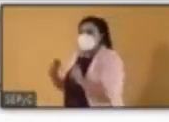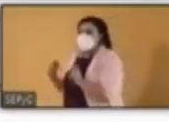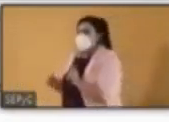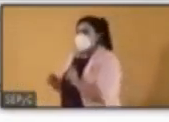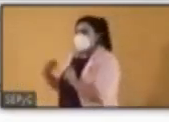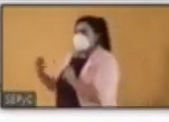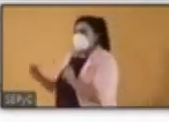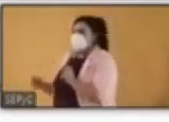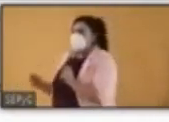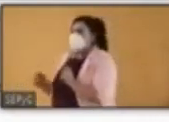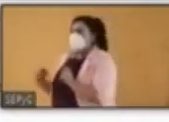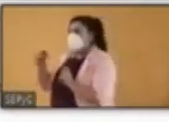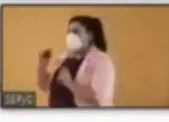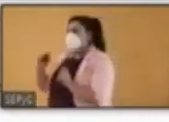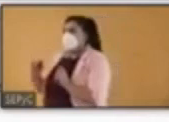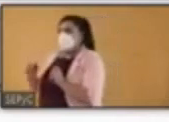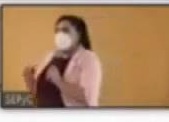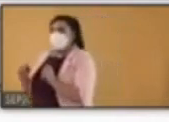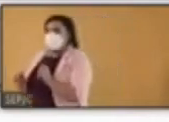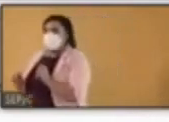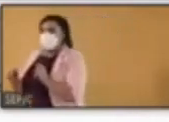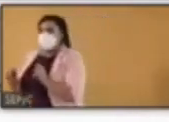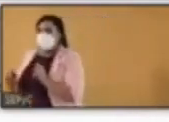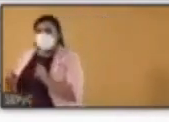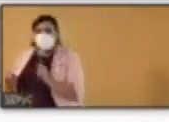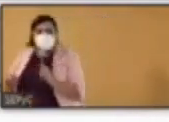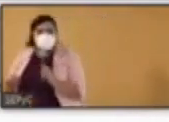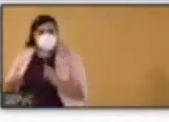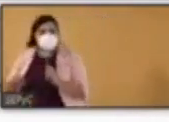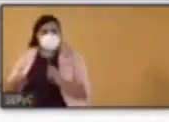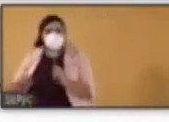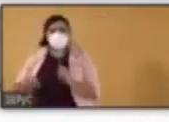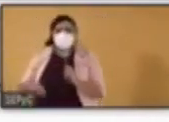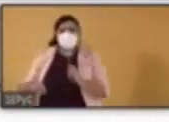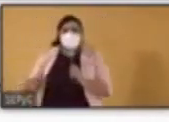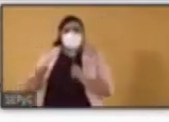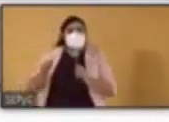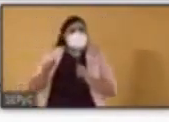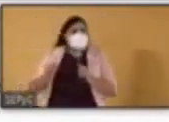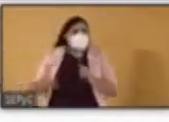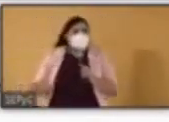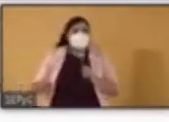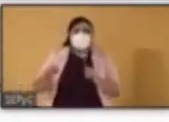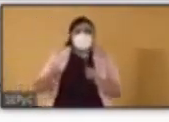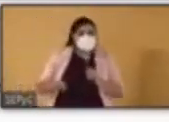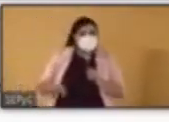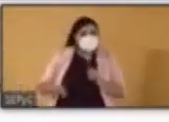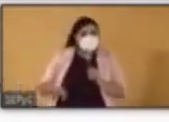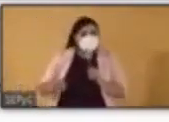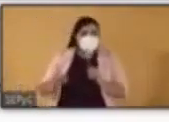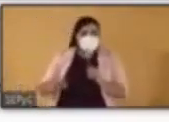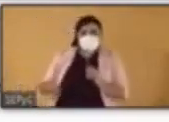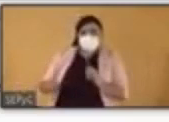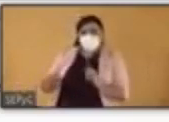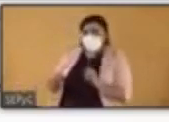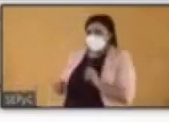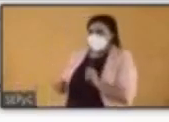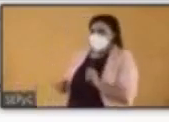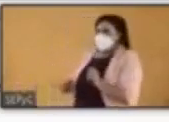o presentes desde cualquier plataforma digital a distancia, que tengan 2 o